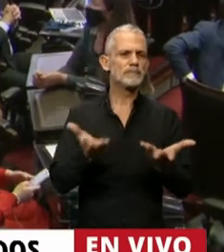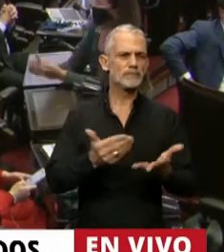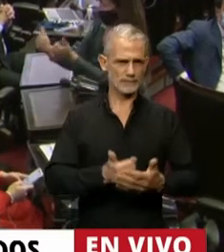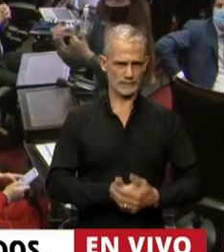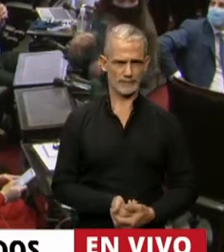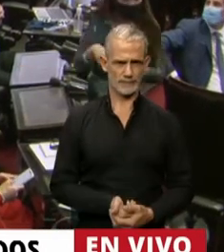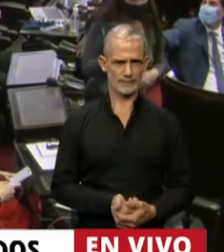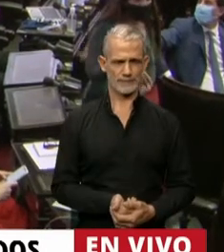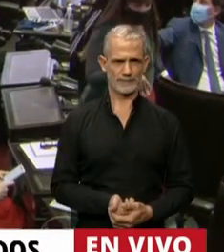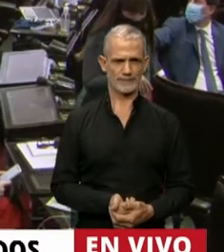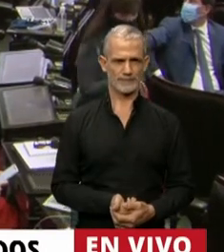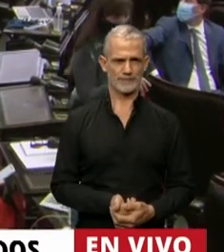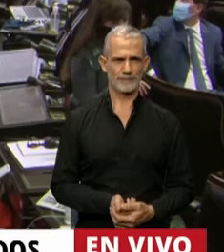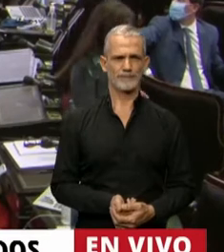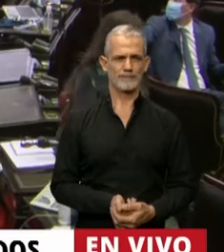voto.